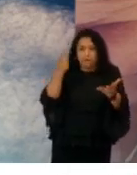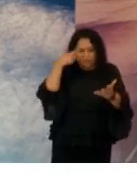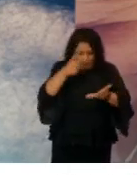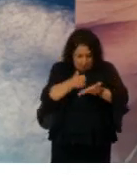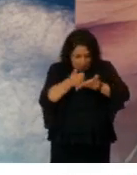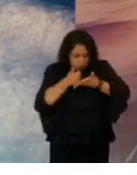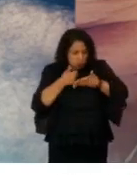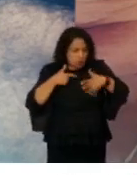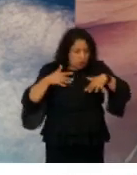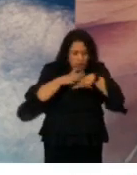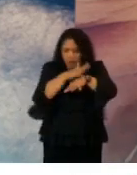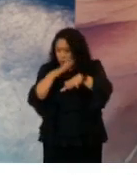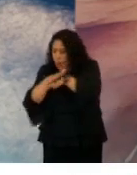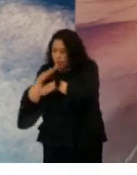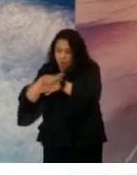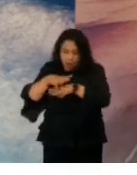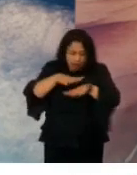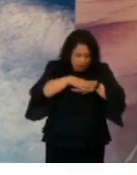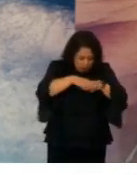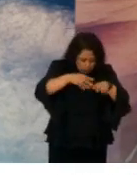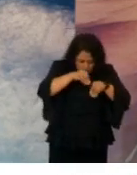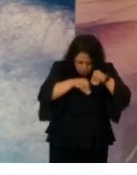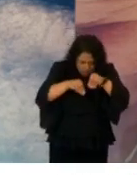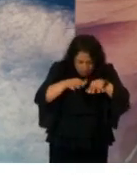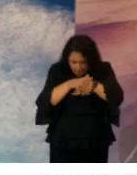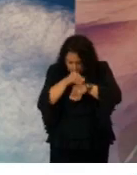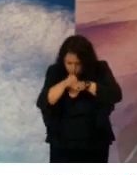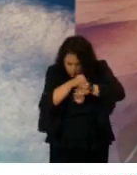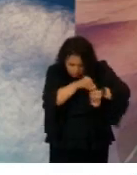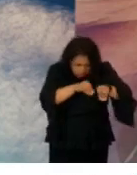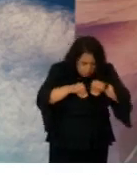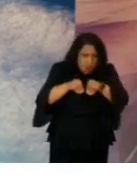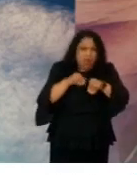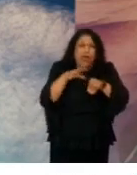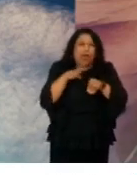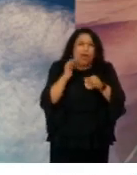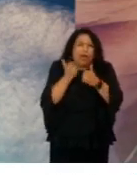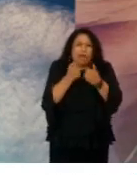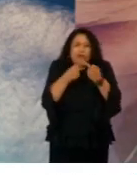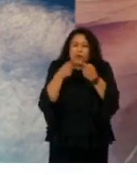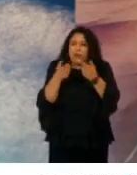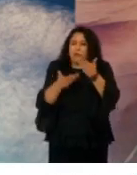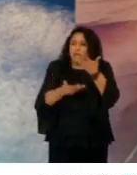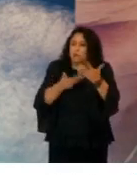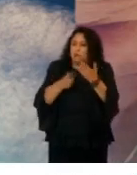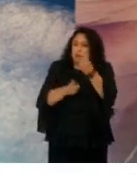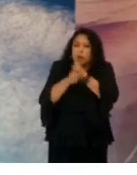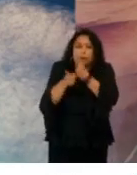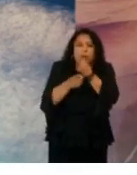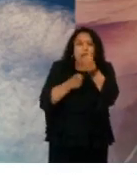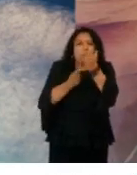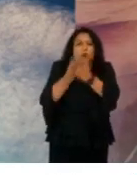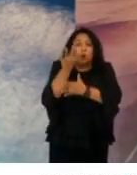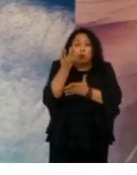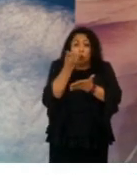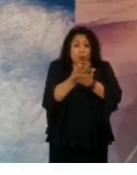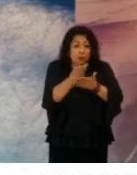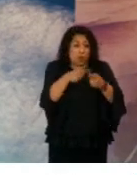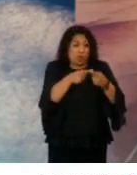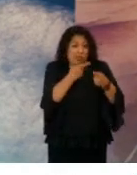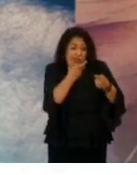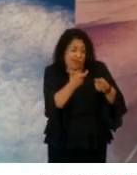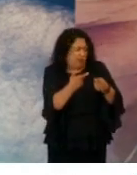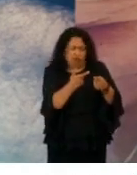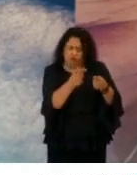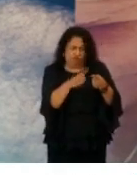a movilizar en ese tablero de ajedrez cuando hay una serie de desafíos nuevos que ya no solamente son los recursos